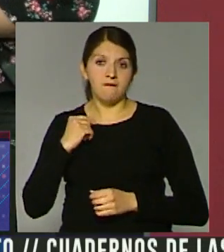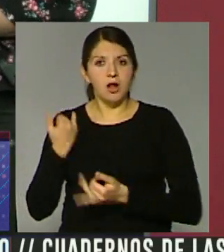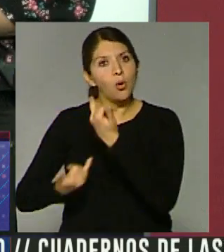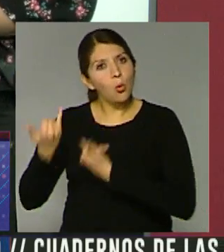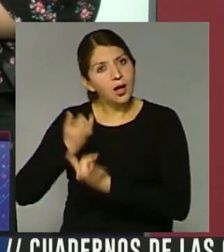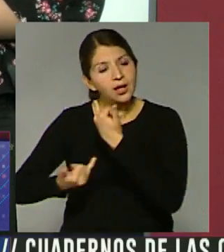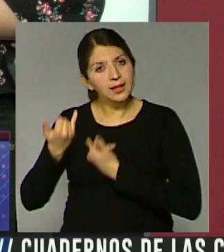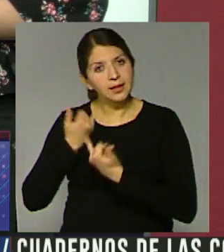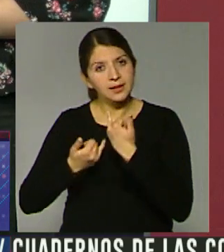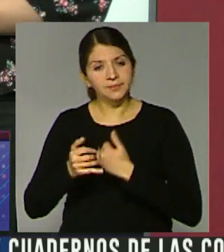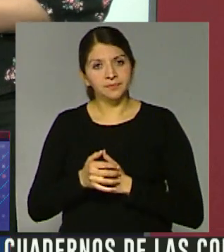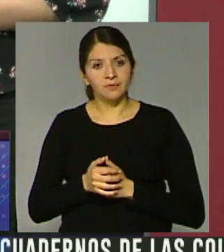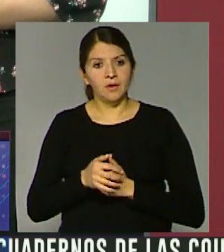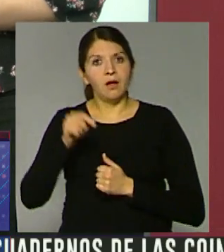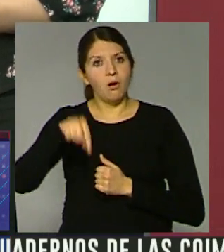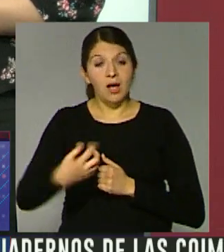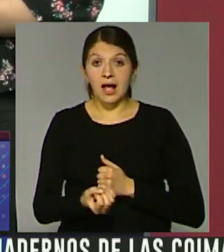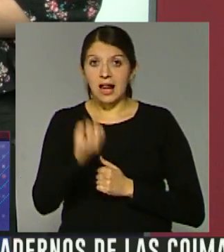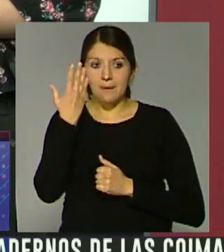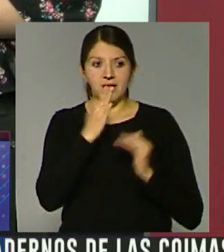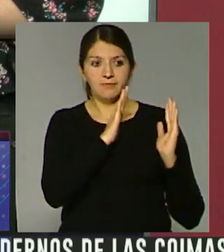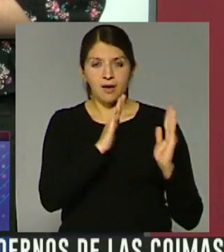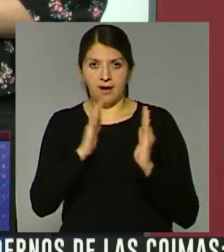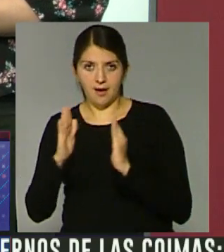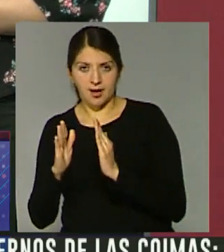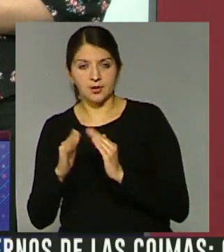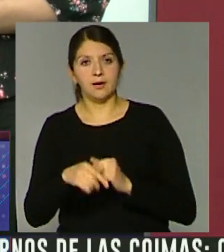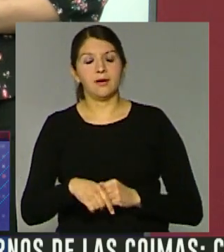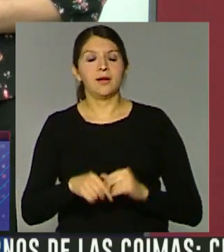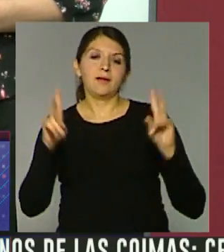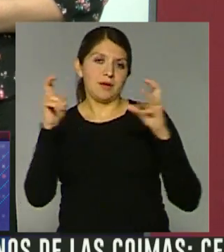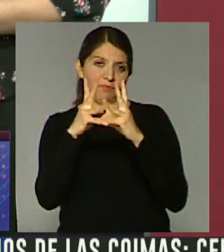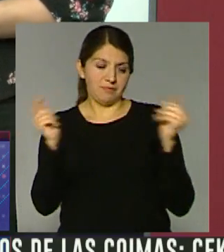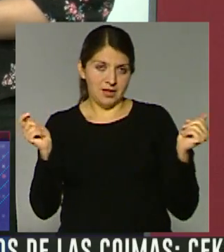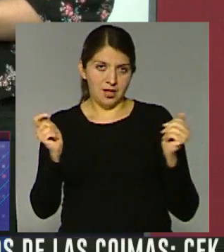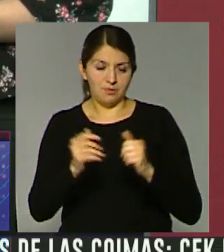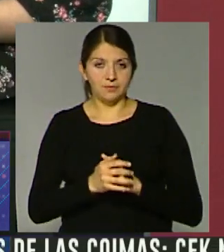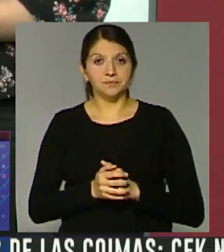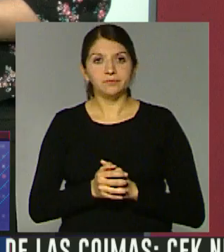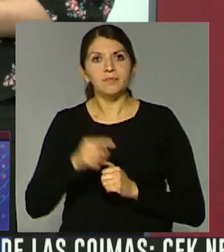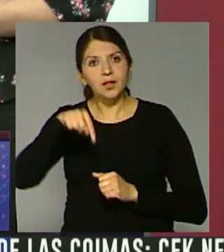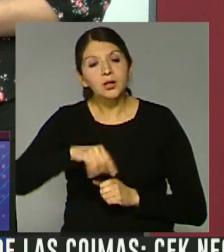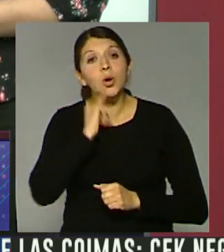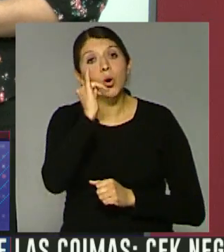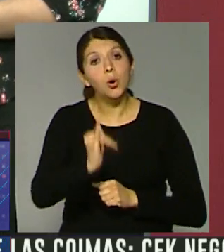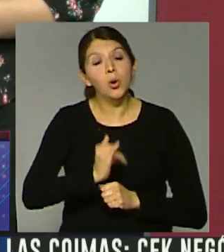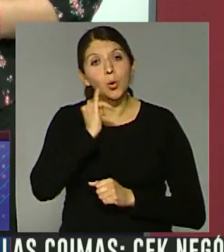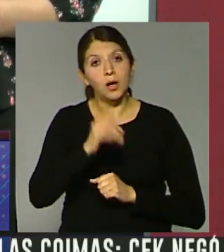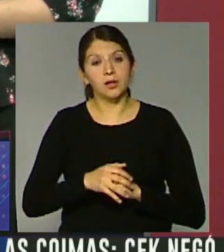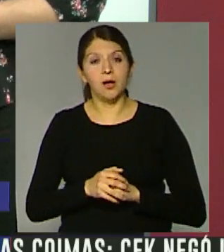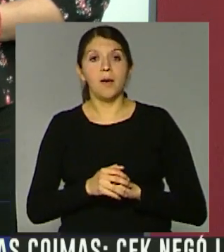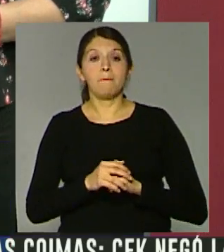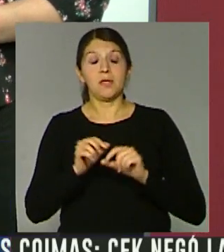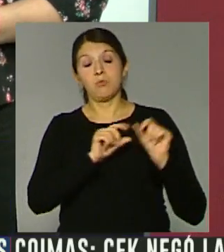contándonos las instancias de esta jornada que fue decisiva en el caso Genaro Fortunato. Bien, y yo le cuento a la gente, como usted también, nuestro portal de